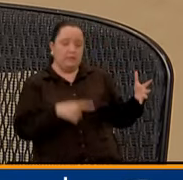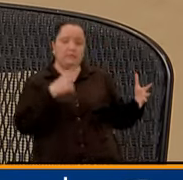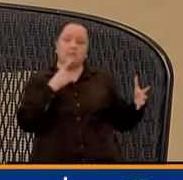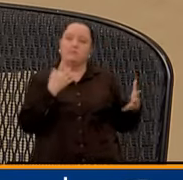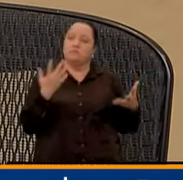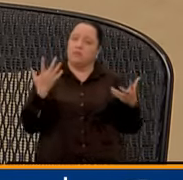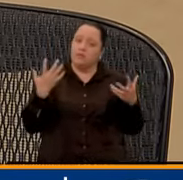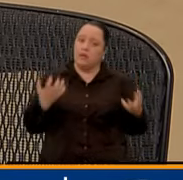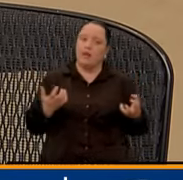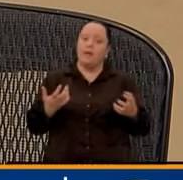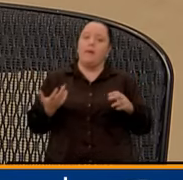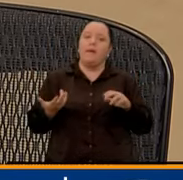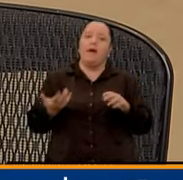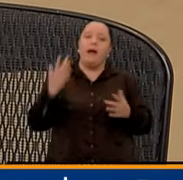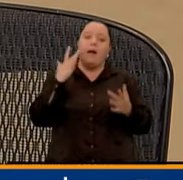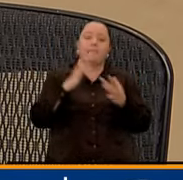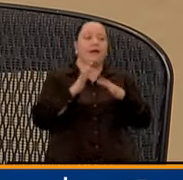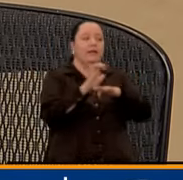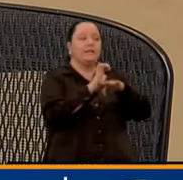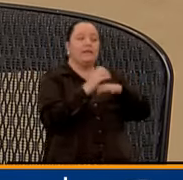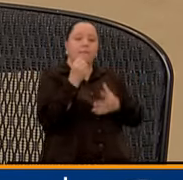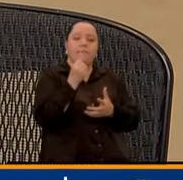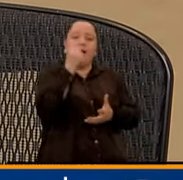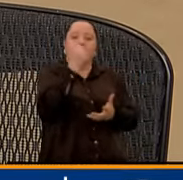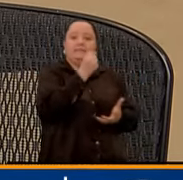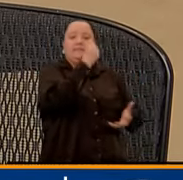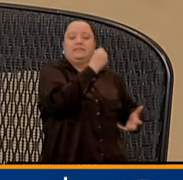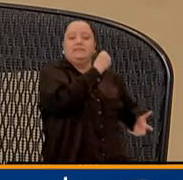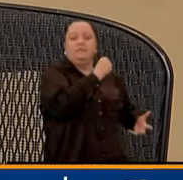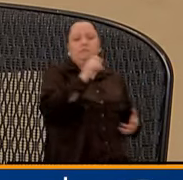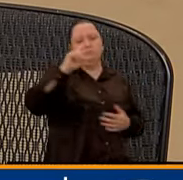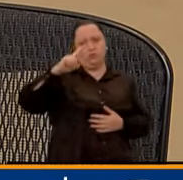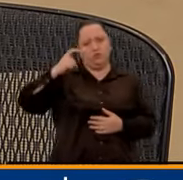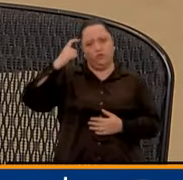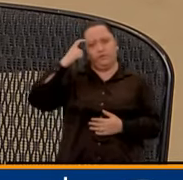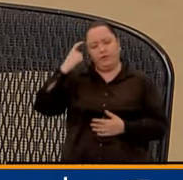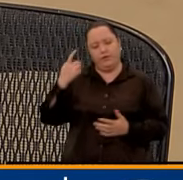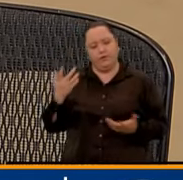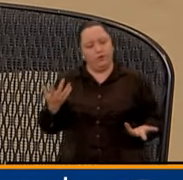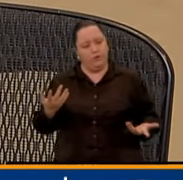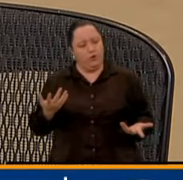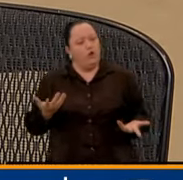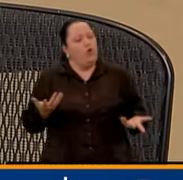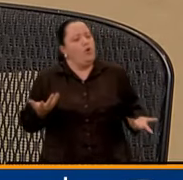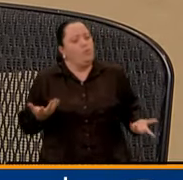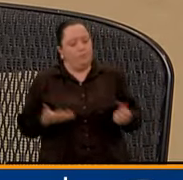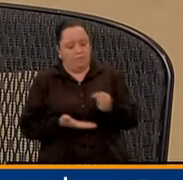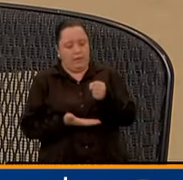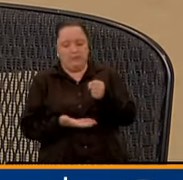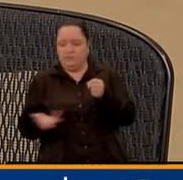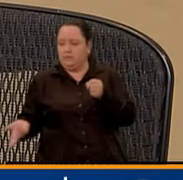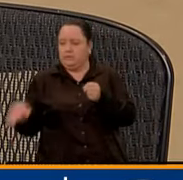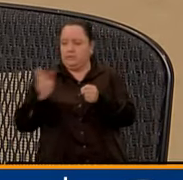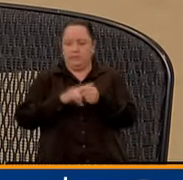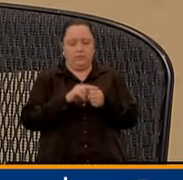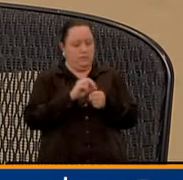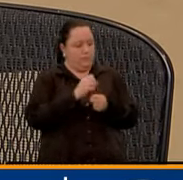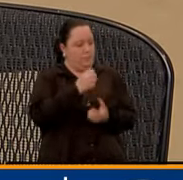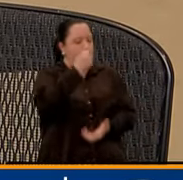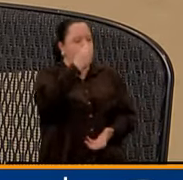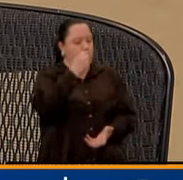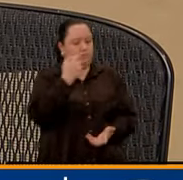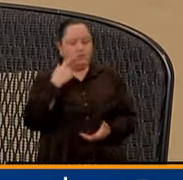pongan más recursos a las entidades. La pregunta del gobierno es, ¿de dónde? Cuando usted